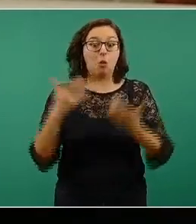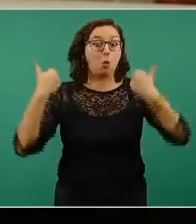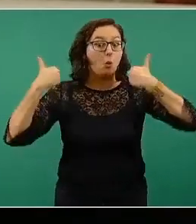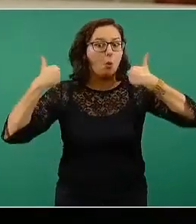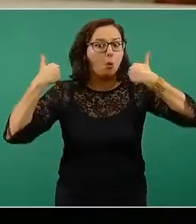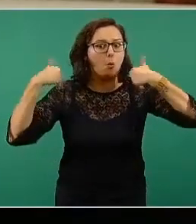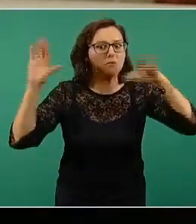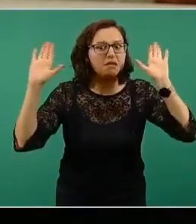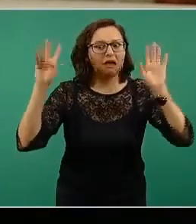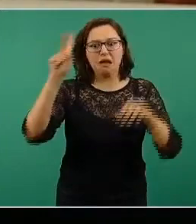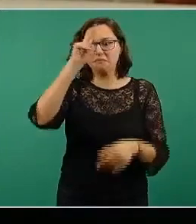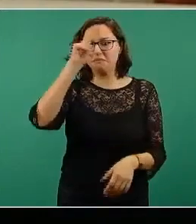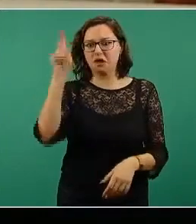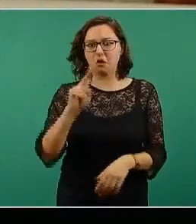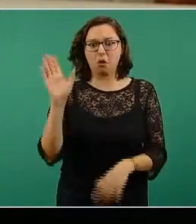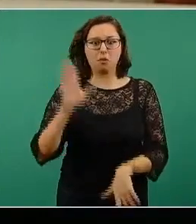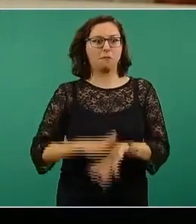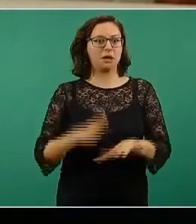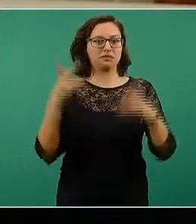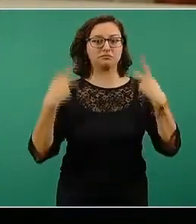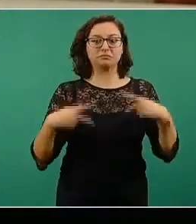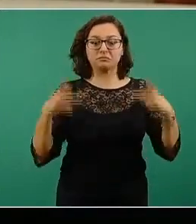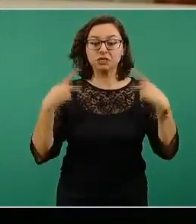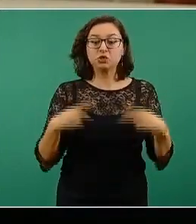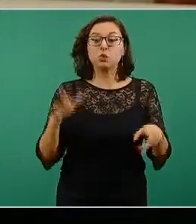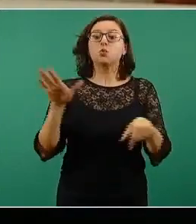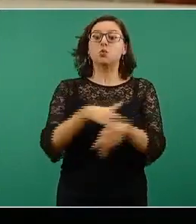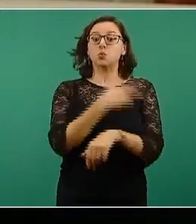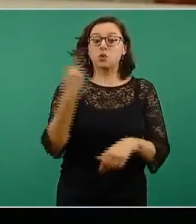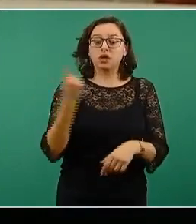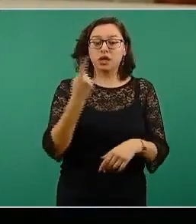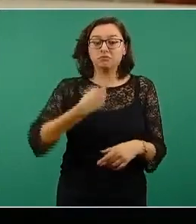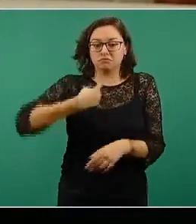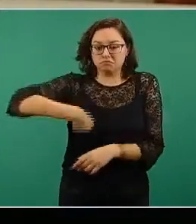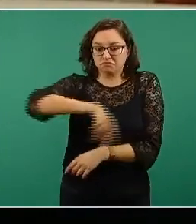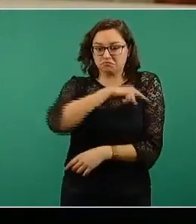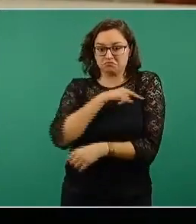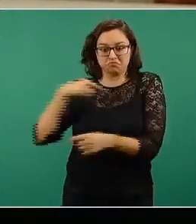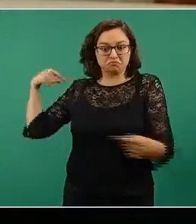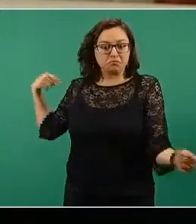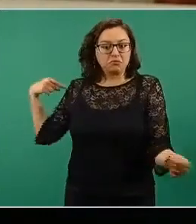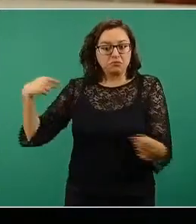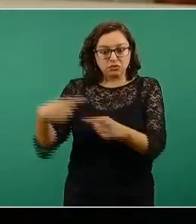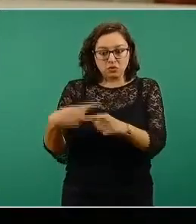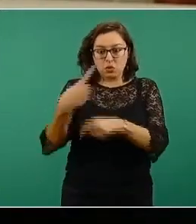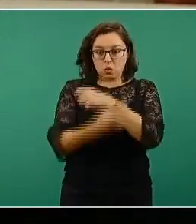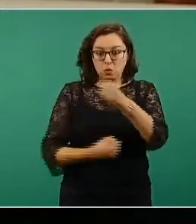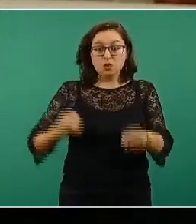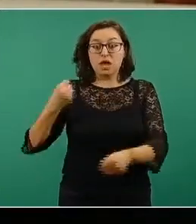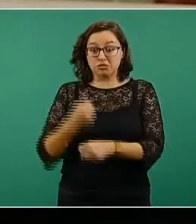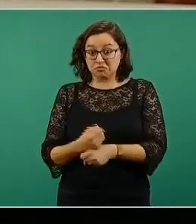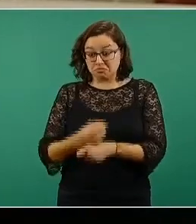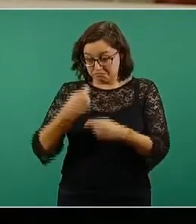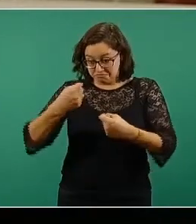también a lo largo de los que hemos cubierto precisamente toda esta pandemia y que de alguna manera también nos hemos enfermado,